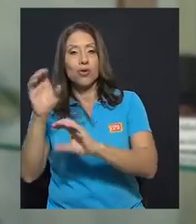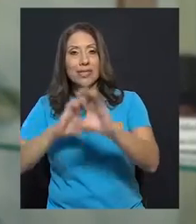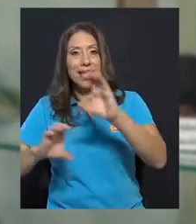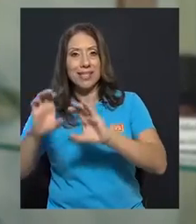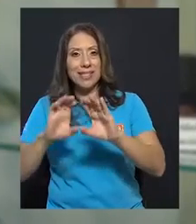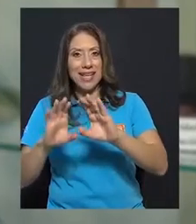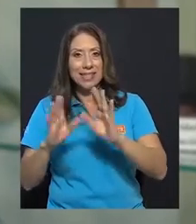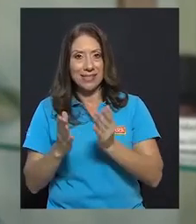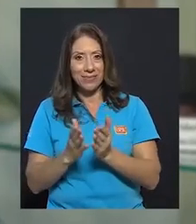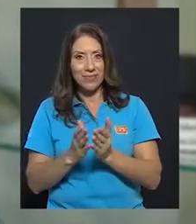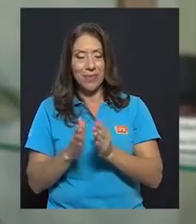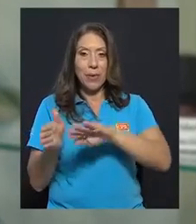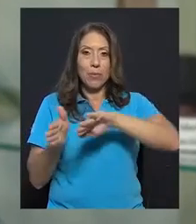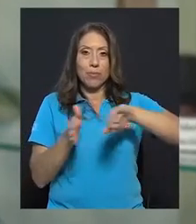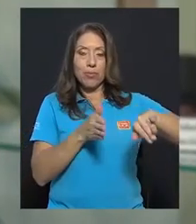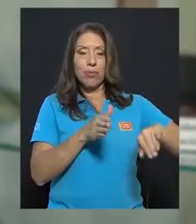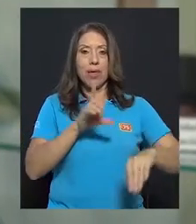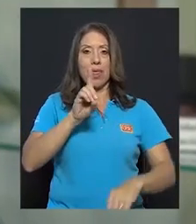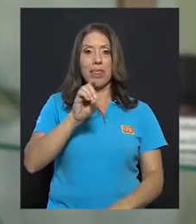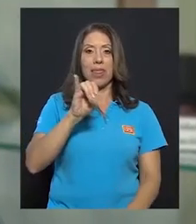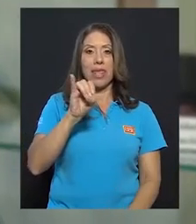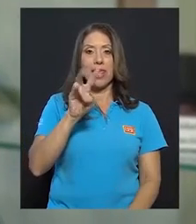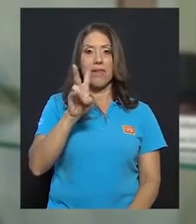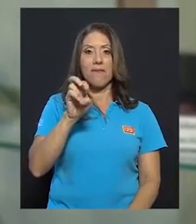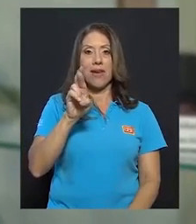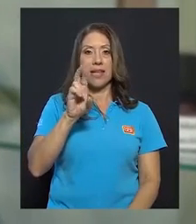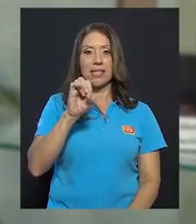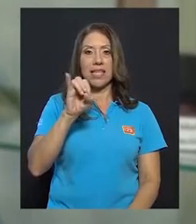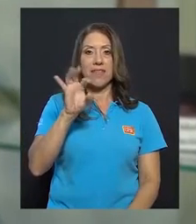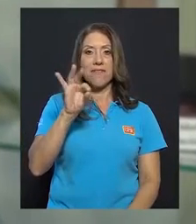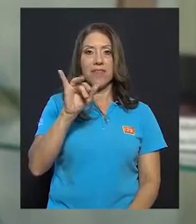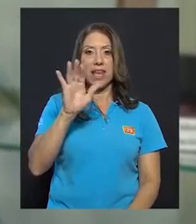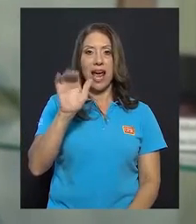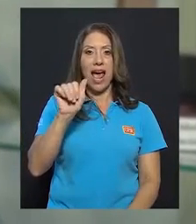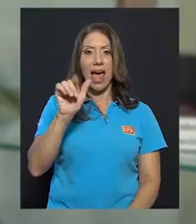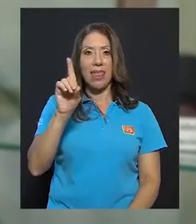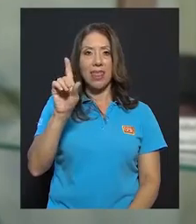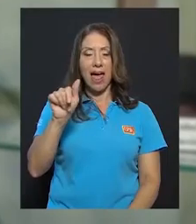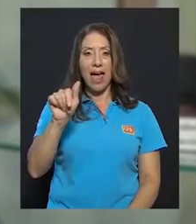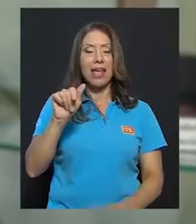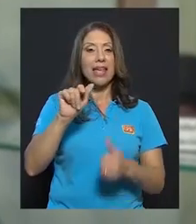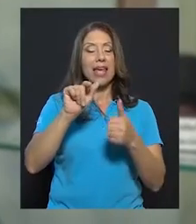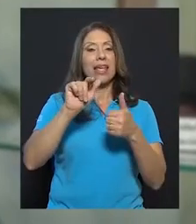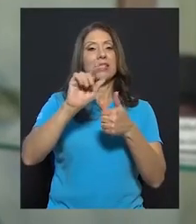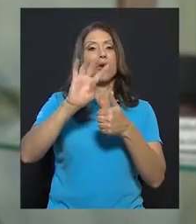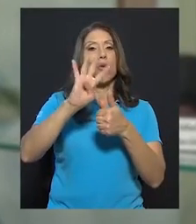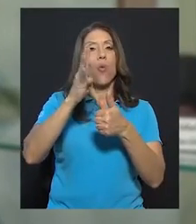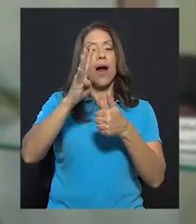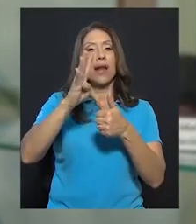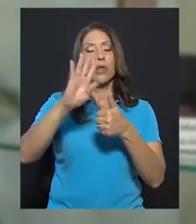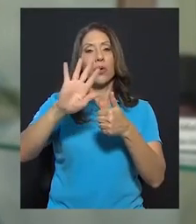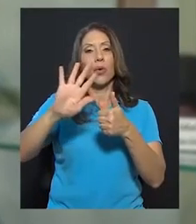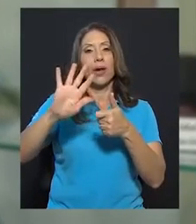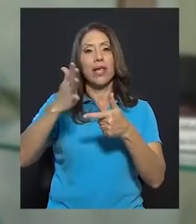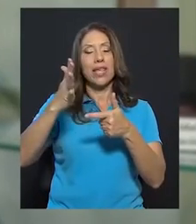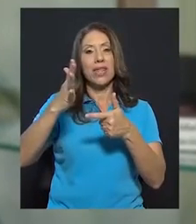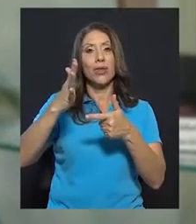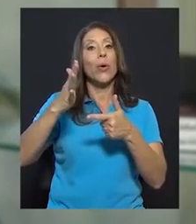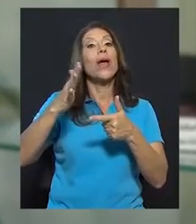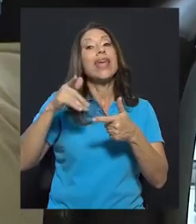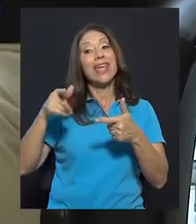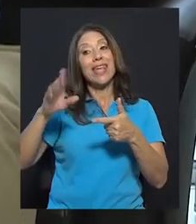de ciencias. En el caso de diversificada es cuarto, quinto año y sexto año en el colegio, en el caso de colegios